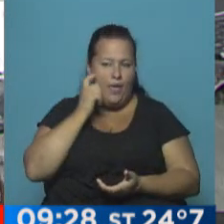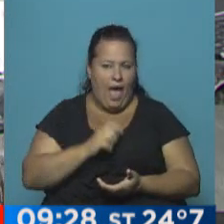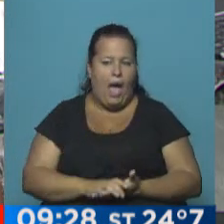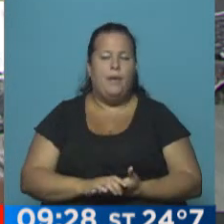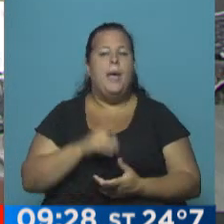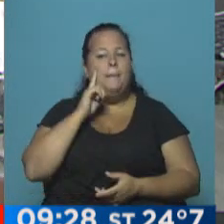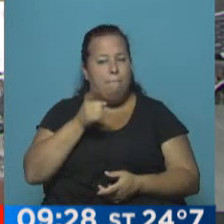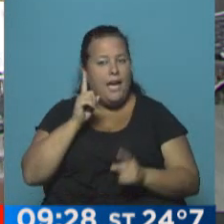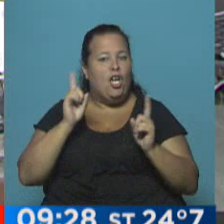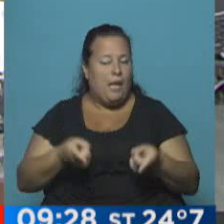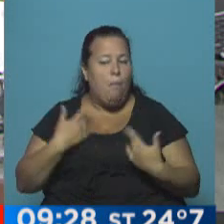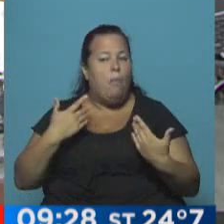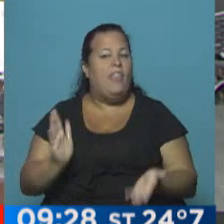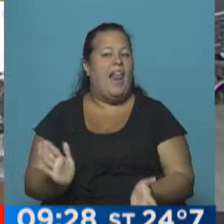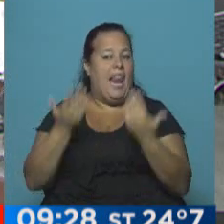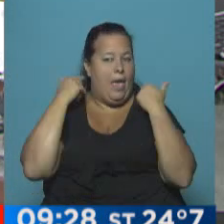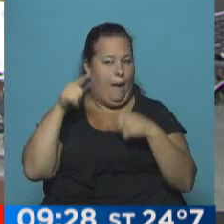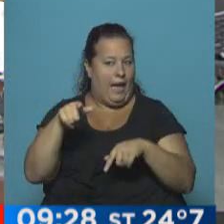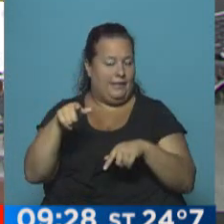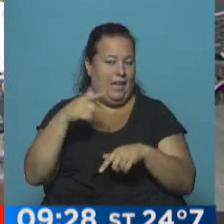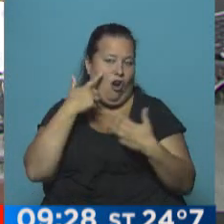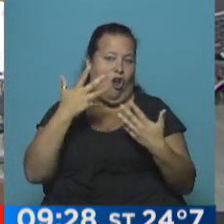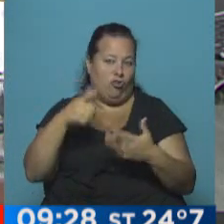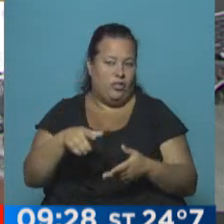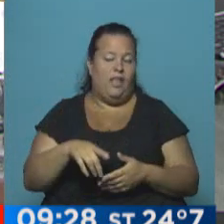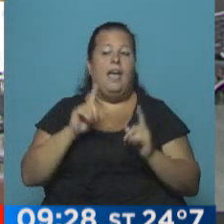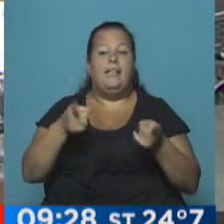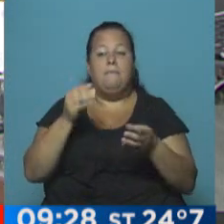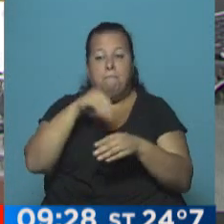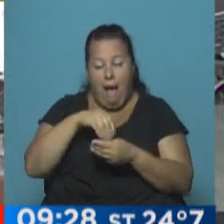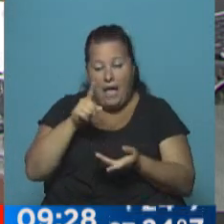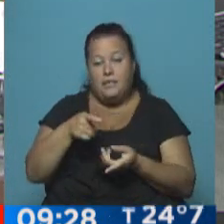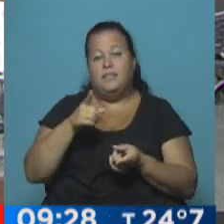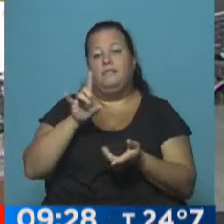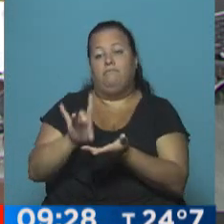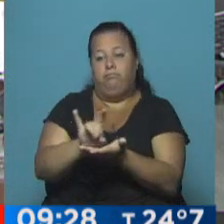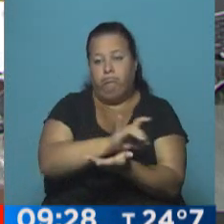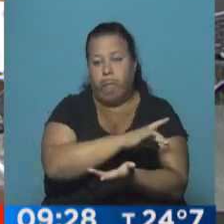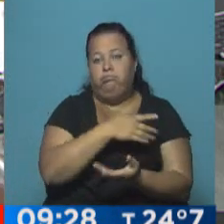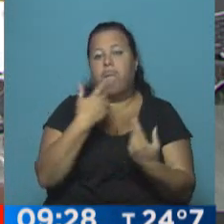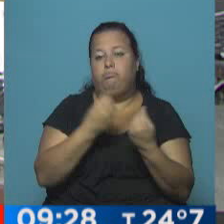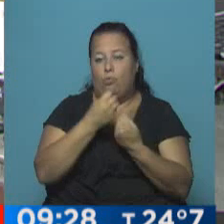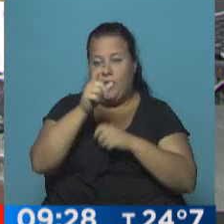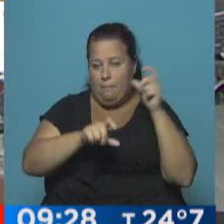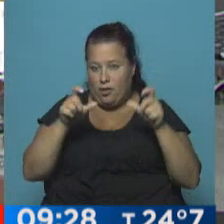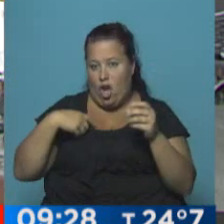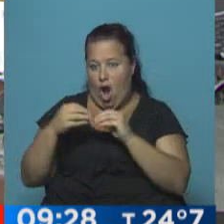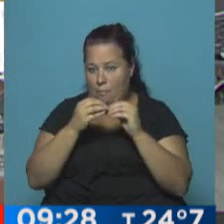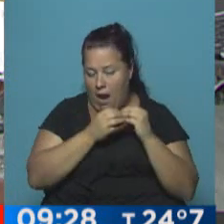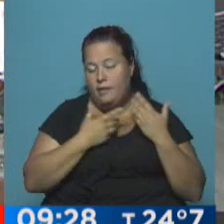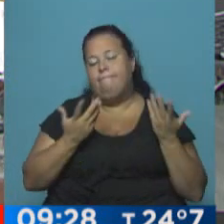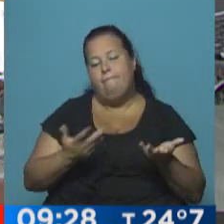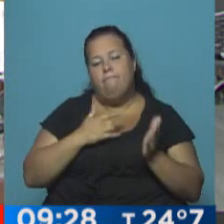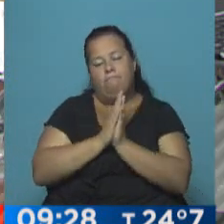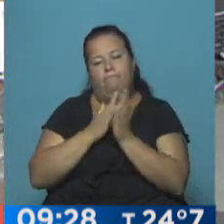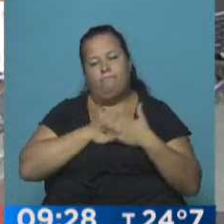y peligra. Podrían levantar ese clásico y con ello dejar en la calle sin trabajo a muchos de nuestros colegas. Así que el abrazo